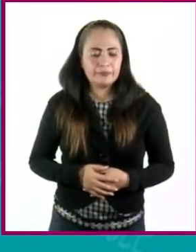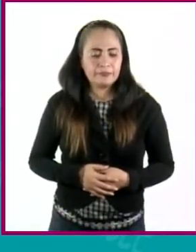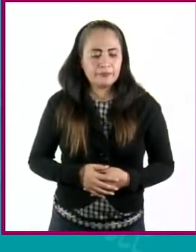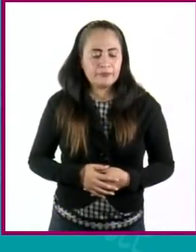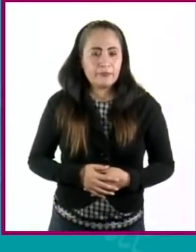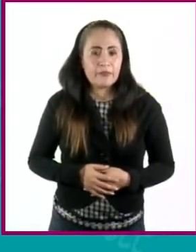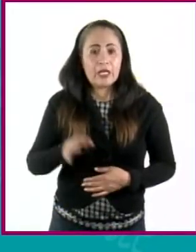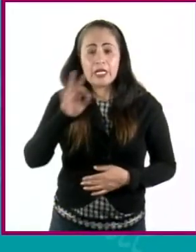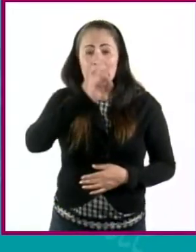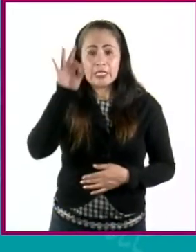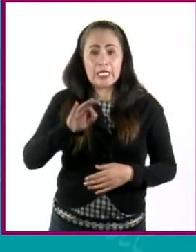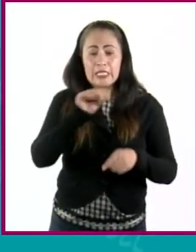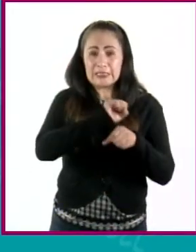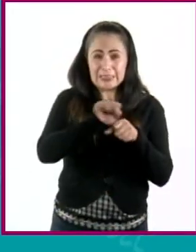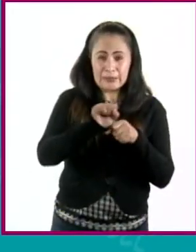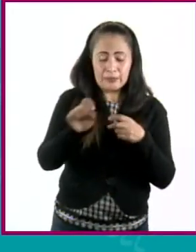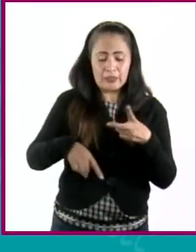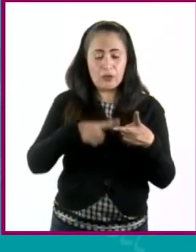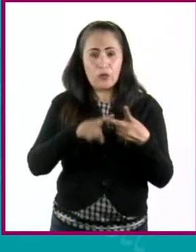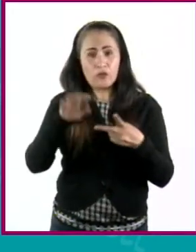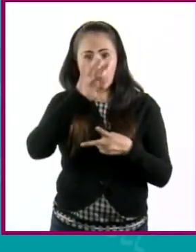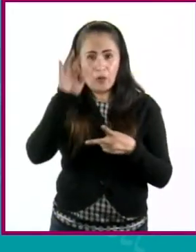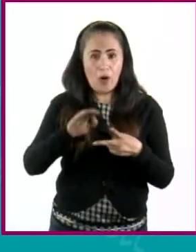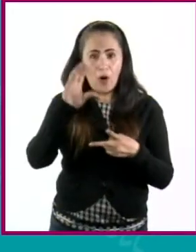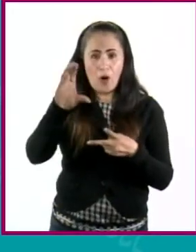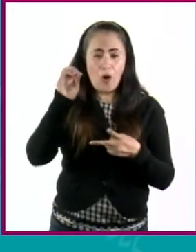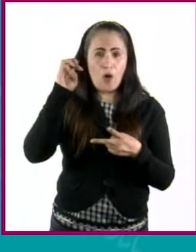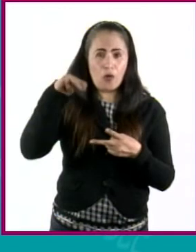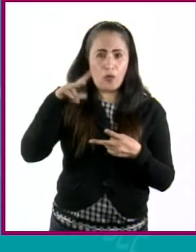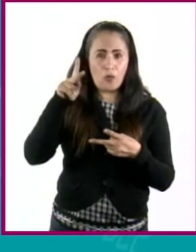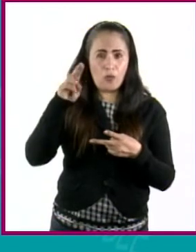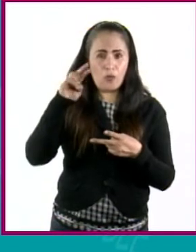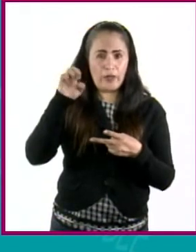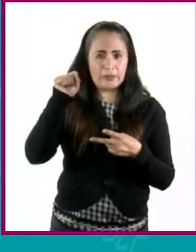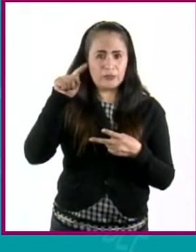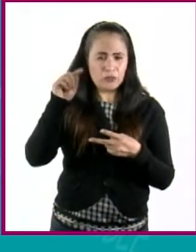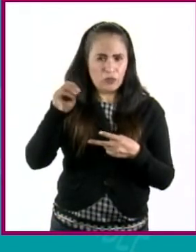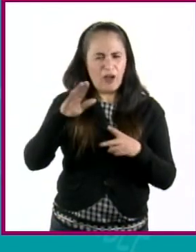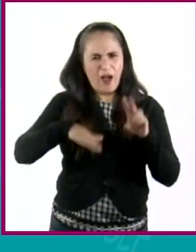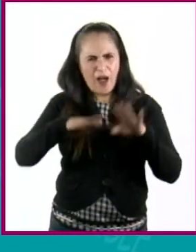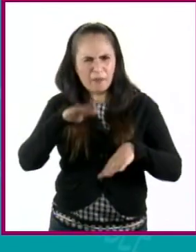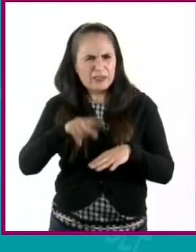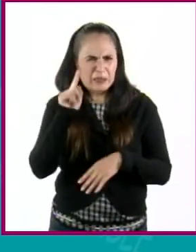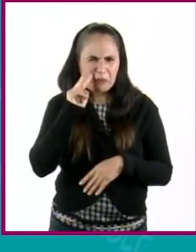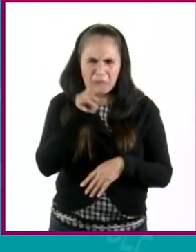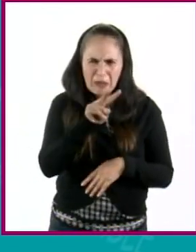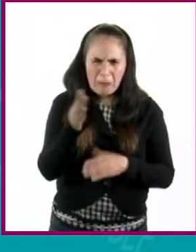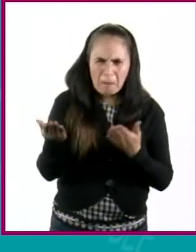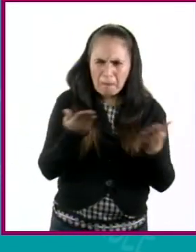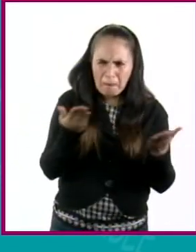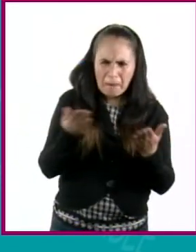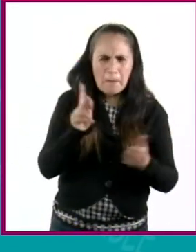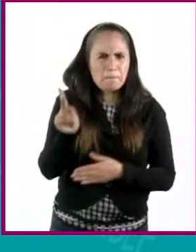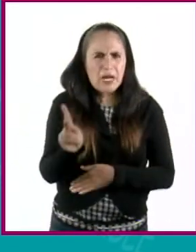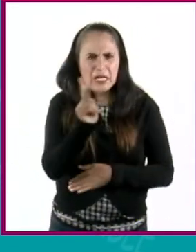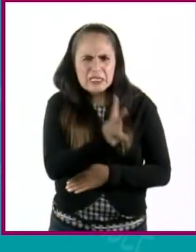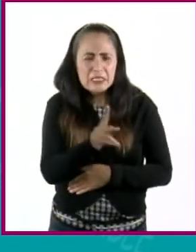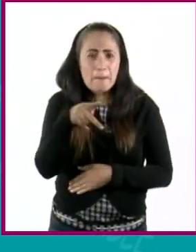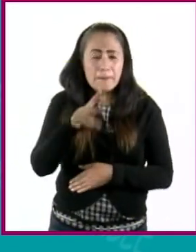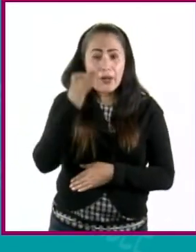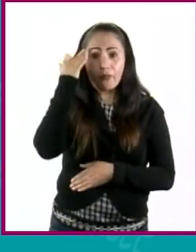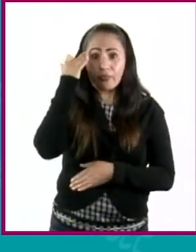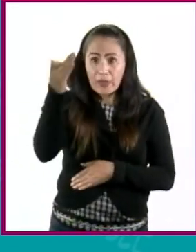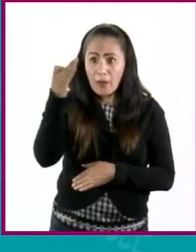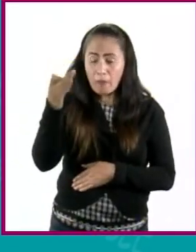El interés simple y el interés compuesto tienen comportamientos que en breves momentos pueden parecer muy similares. Conforme el tiempo avanza, se ven